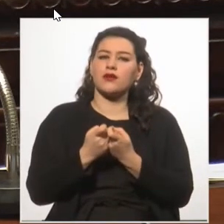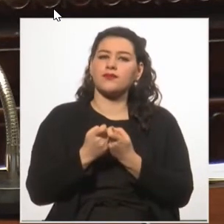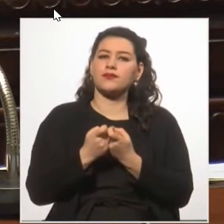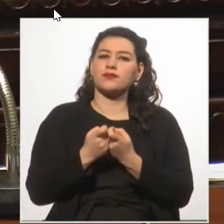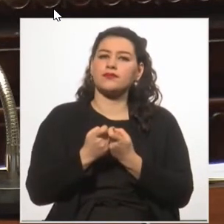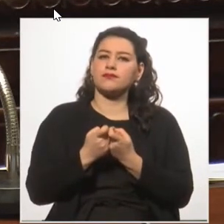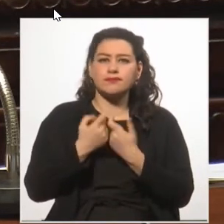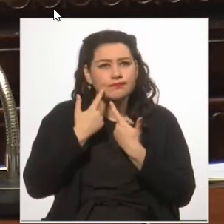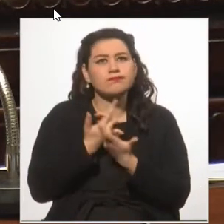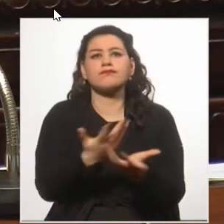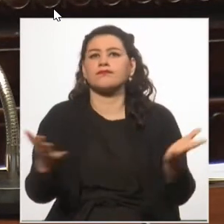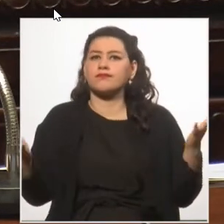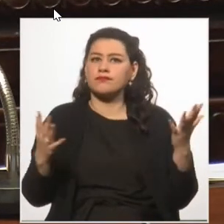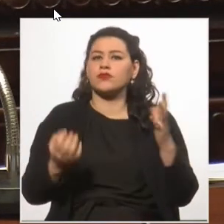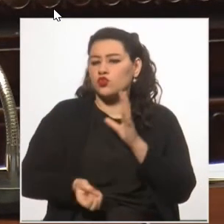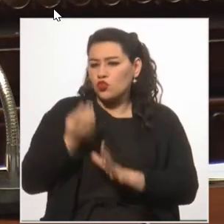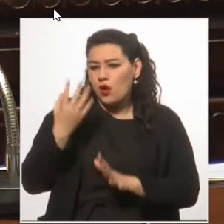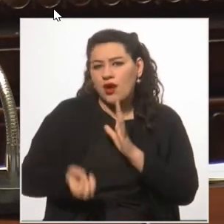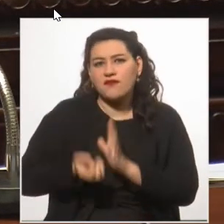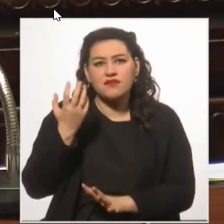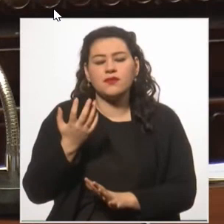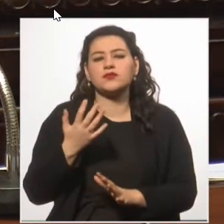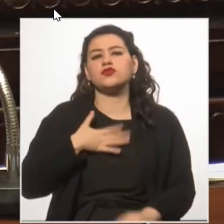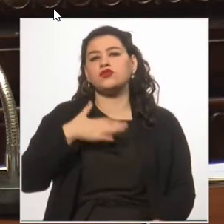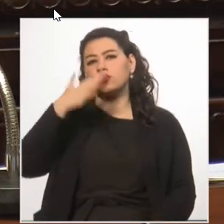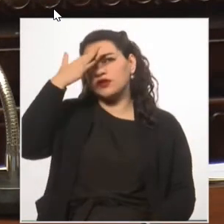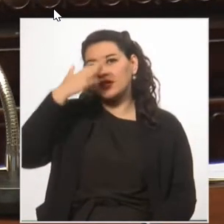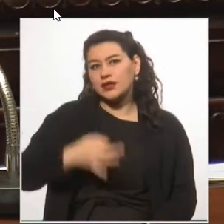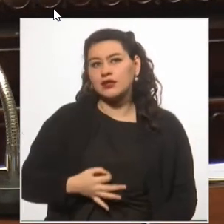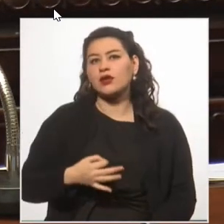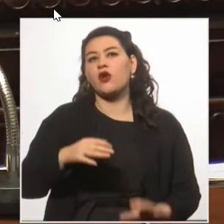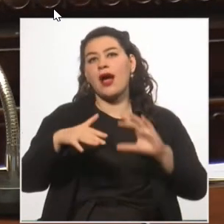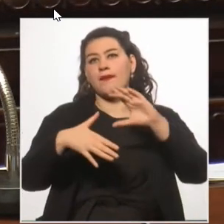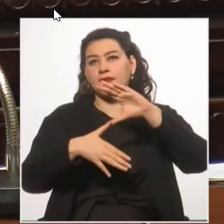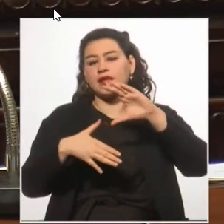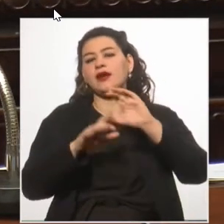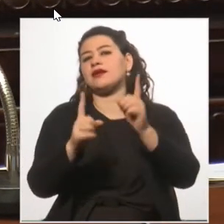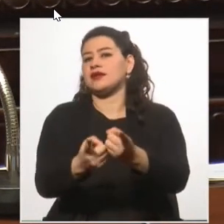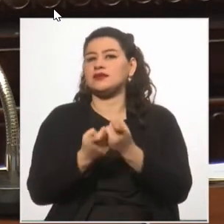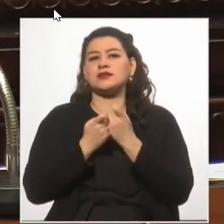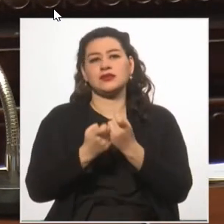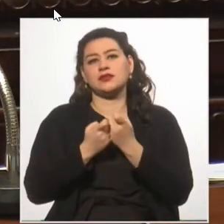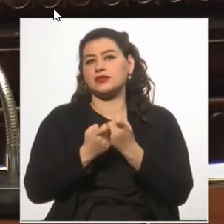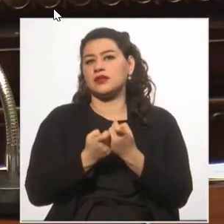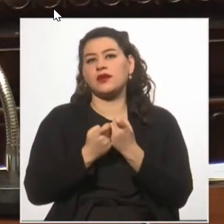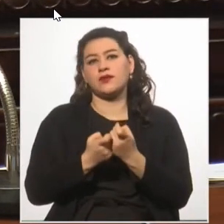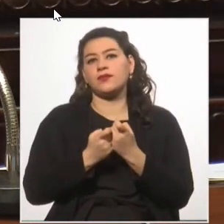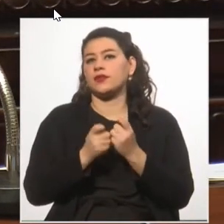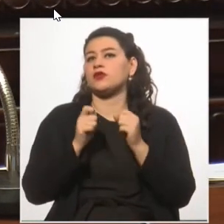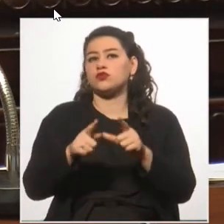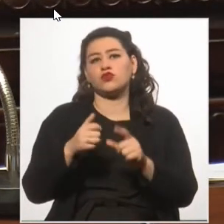activa revelación de las fuerzas nuevas. Yo creo que la América necesita grandemente de